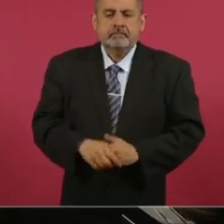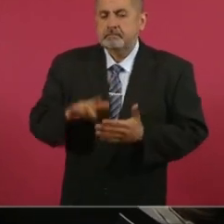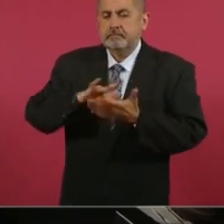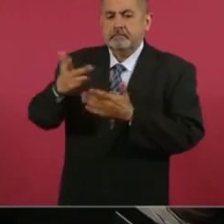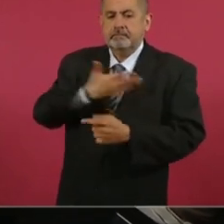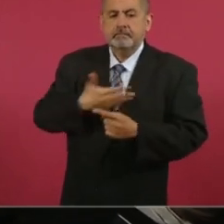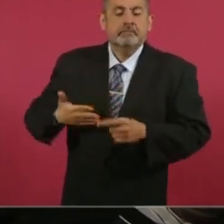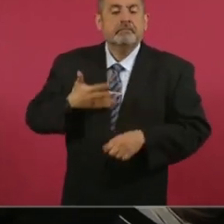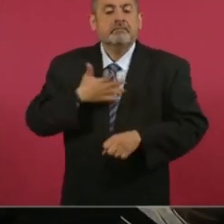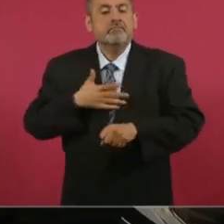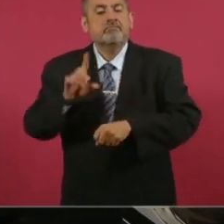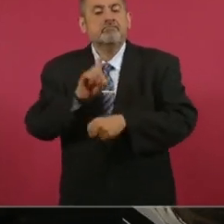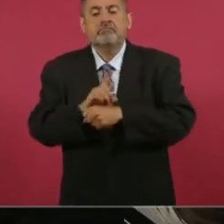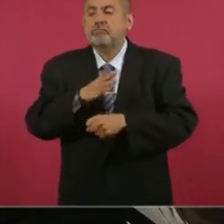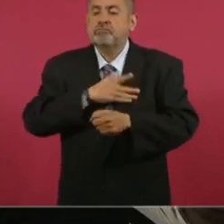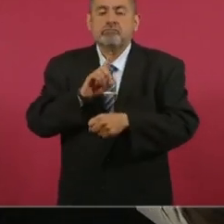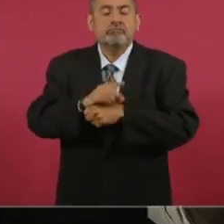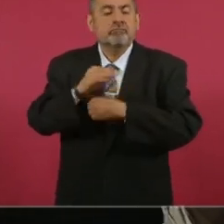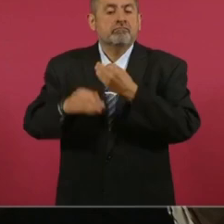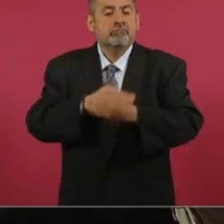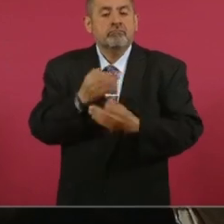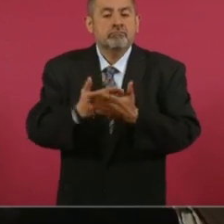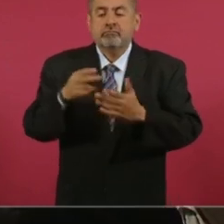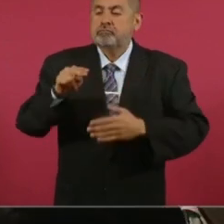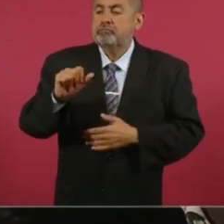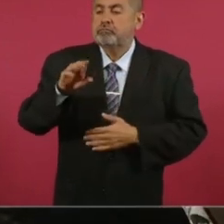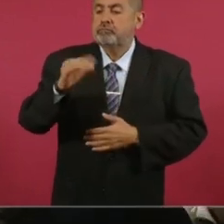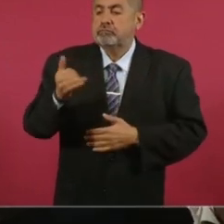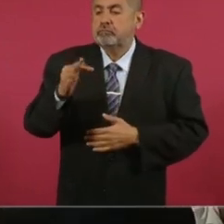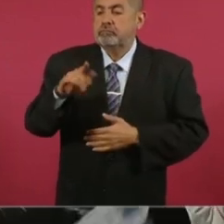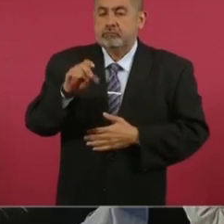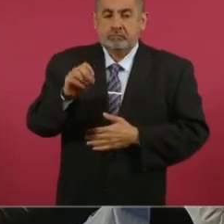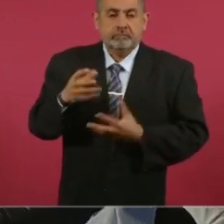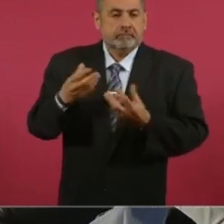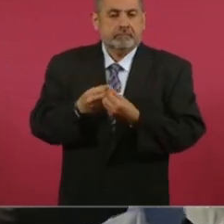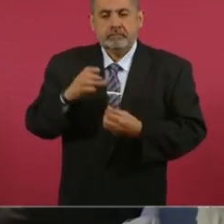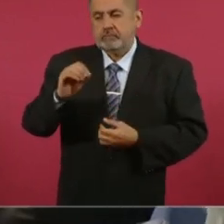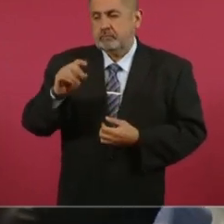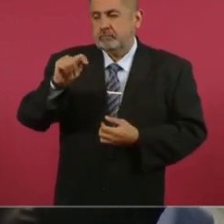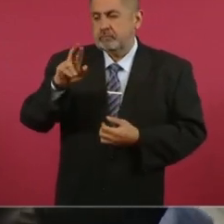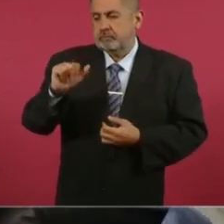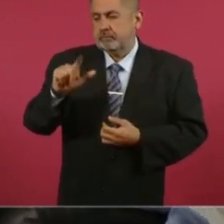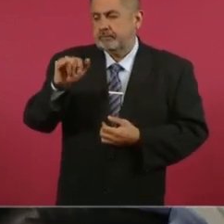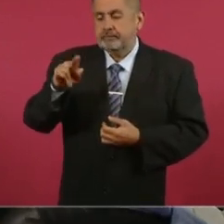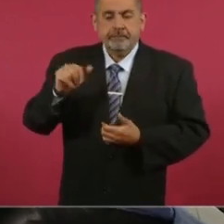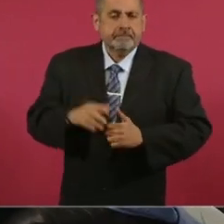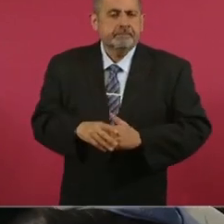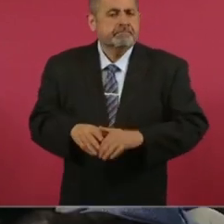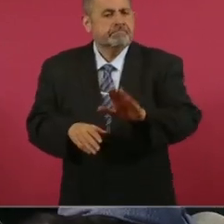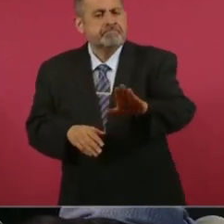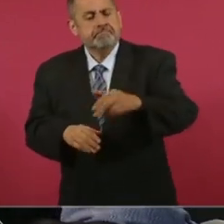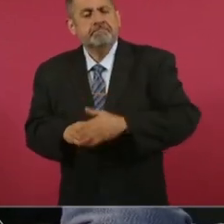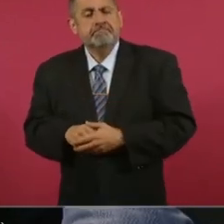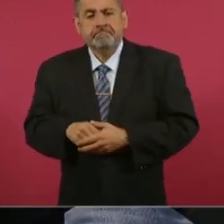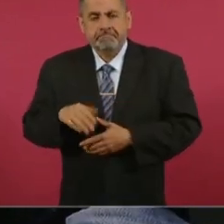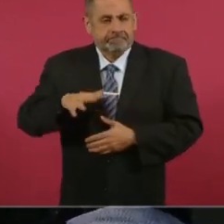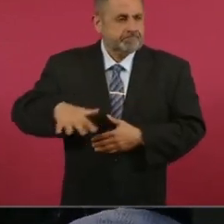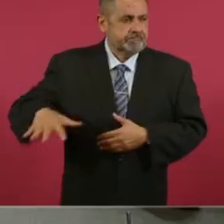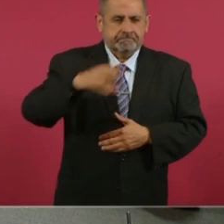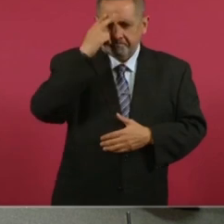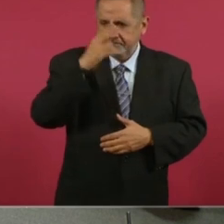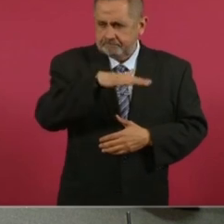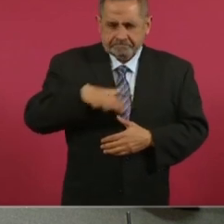Gracias, presidente. Buenos días. Buenos días a todas y a todos. Nancy Flores, de la revista Contralínea. Presidente, en el Valle de México